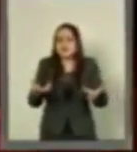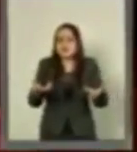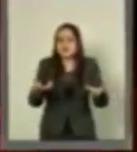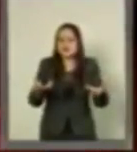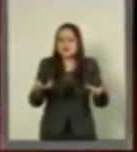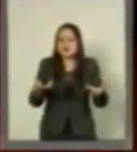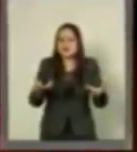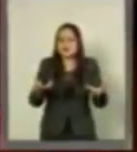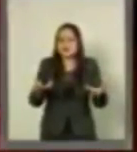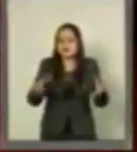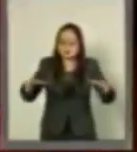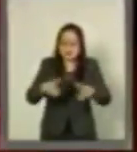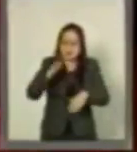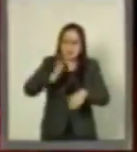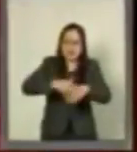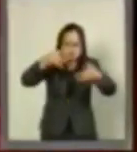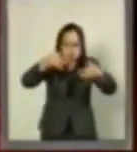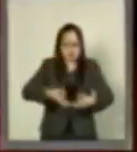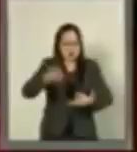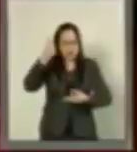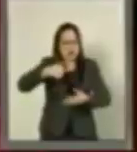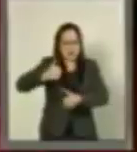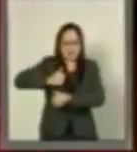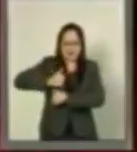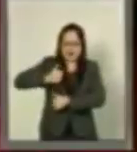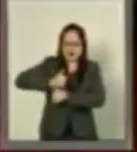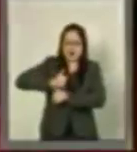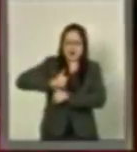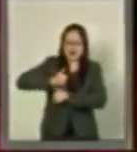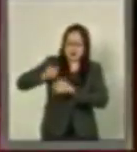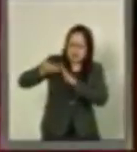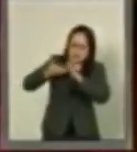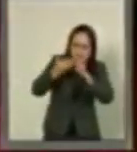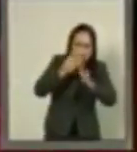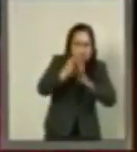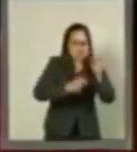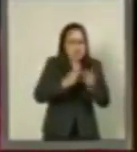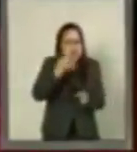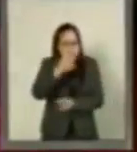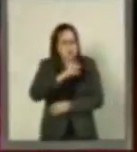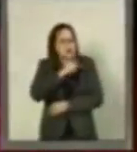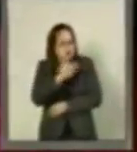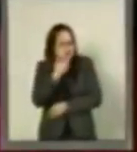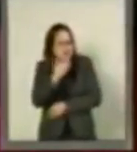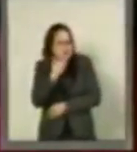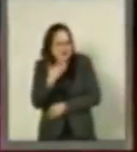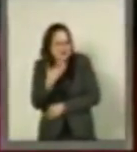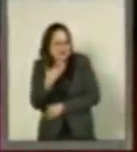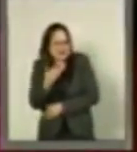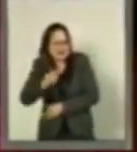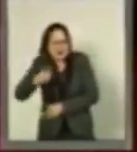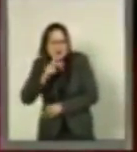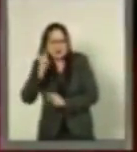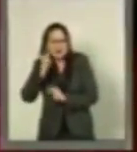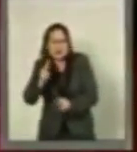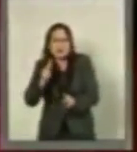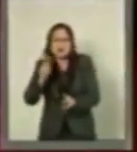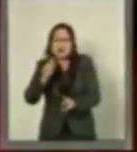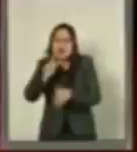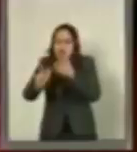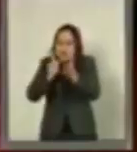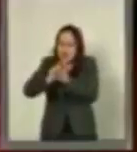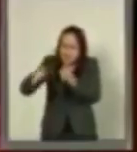en condiciones más dignas para las Fuerzas Armadas, cosa que es loable. Pero el problema es que no le damos el tránsito legal,